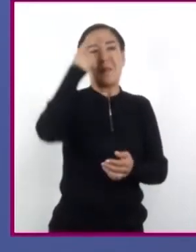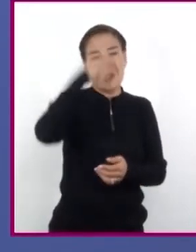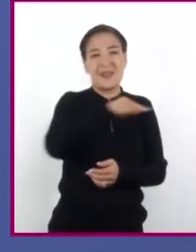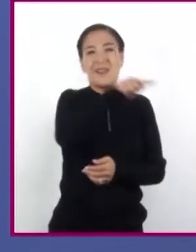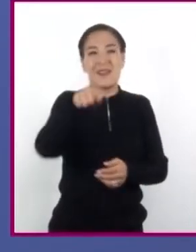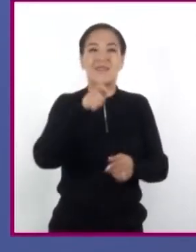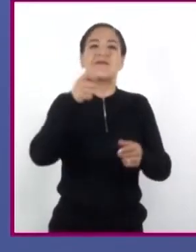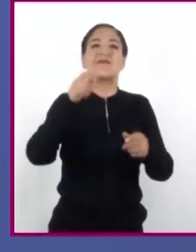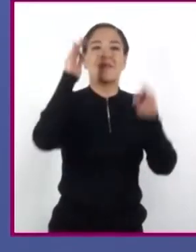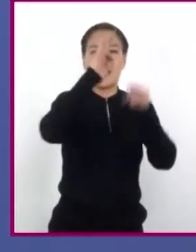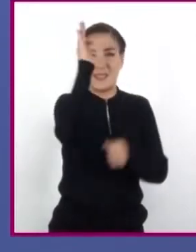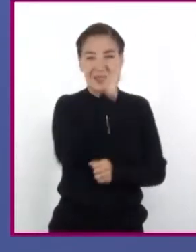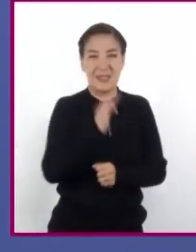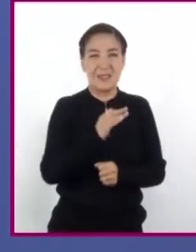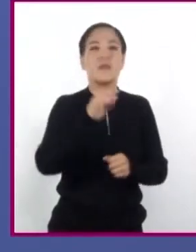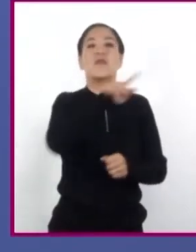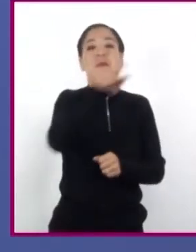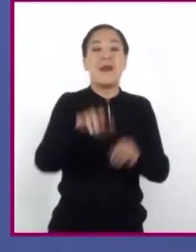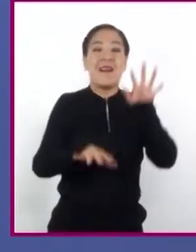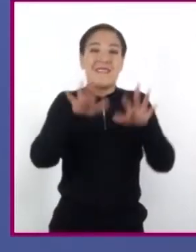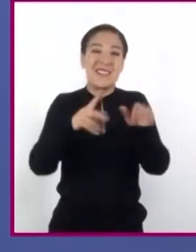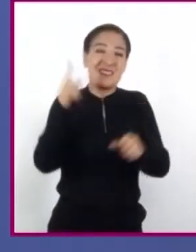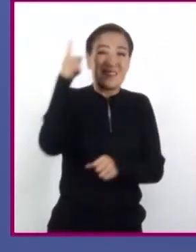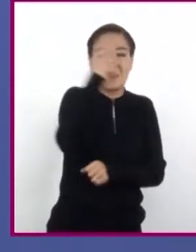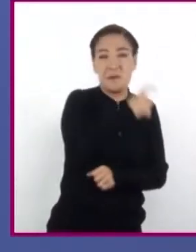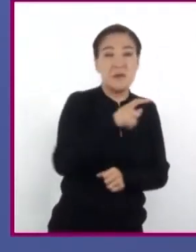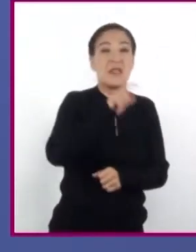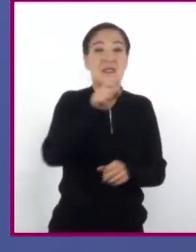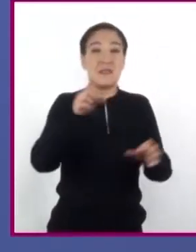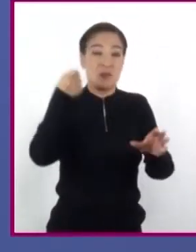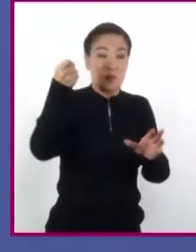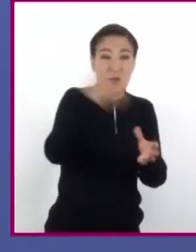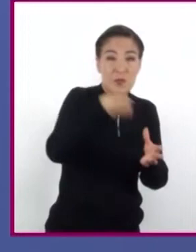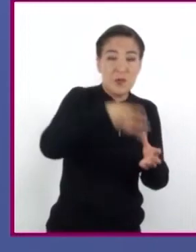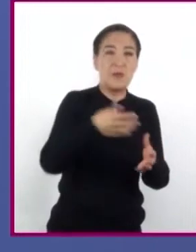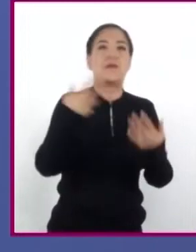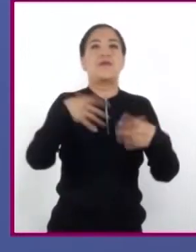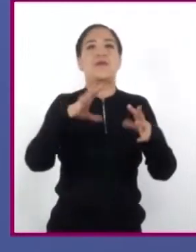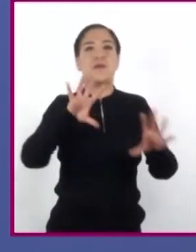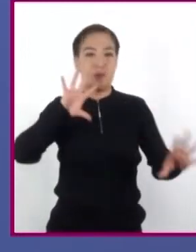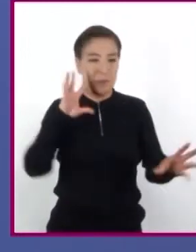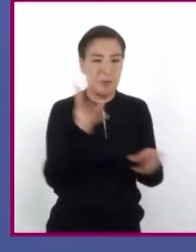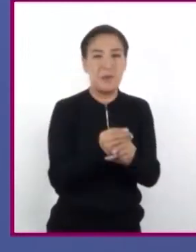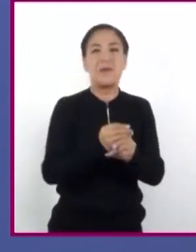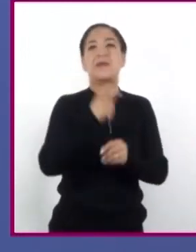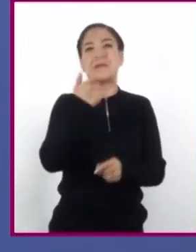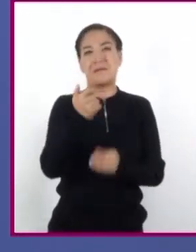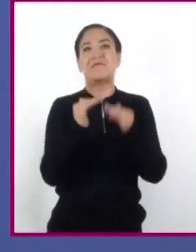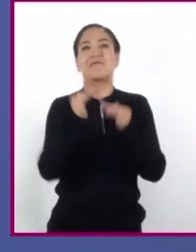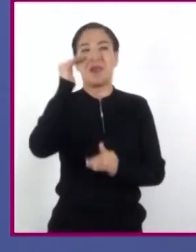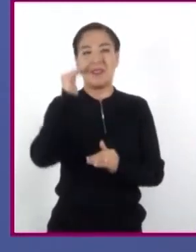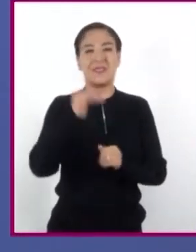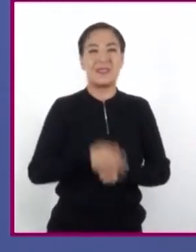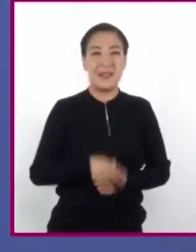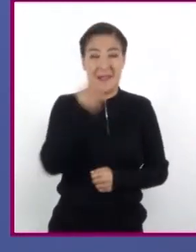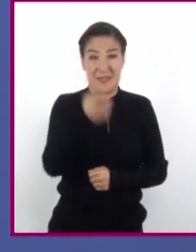monto dependía de sus posibilidades. La suma llegaba a ser considerable. La iglesia se puede considerar como